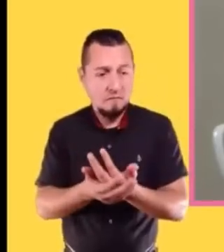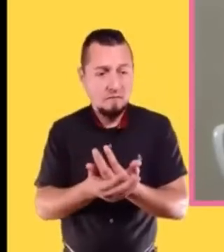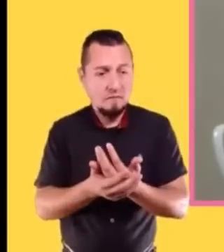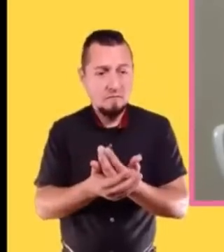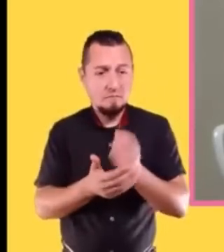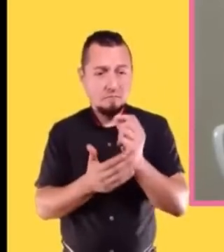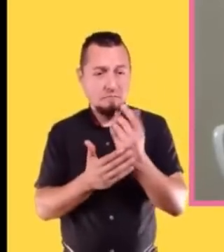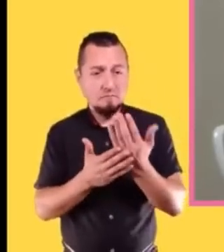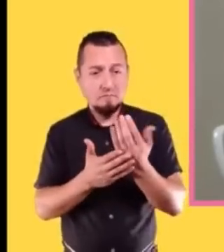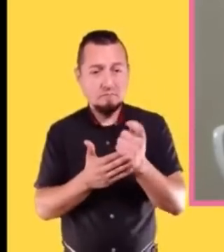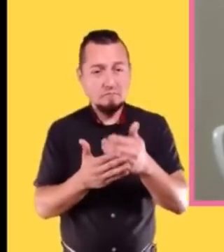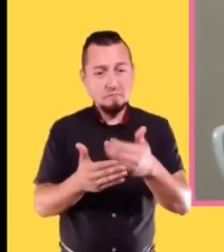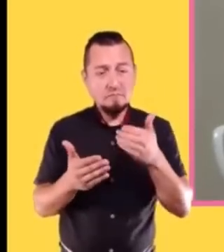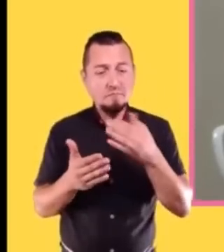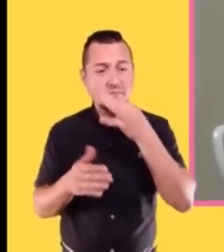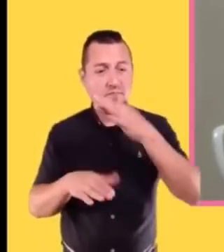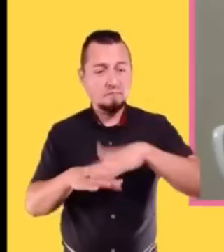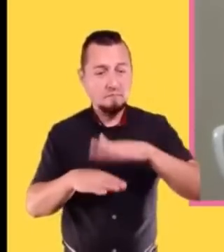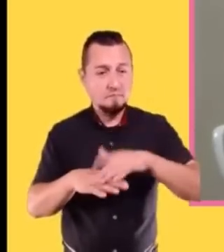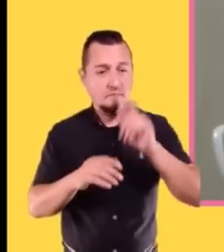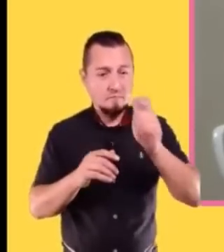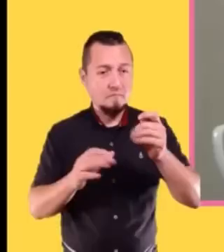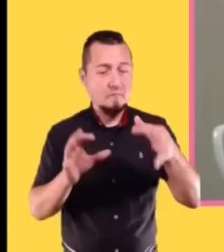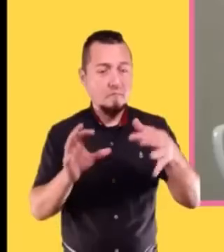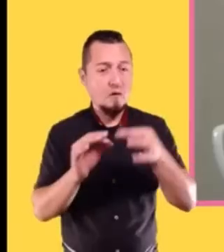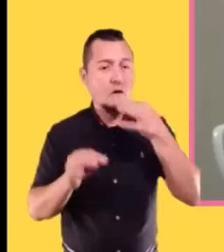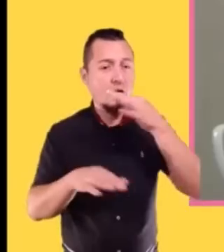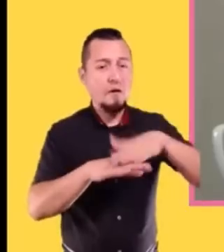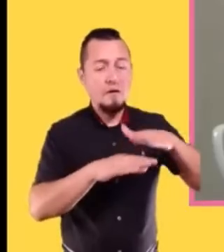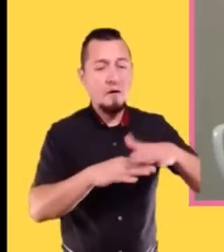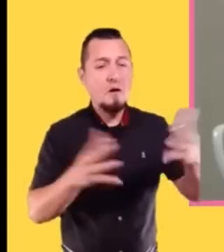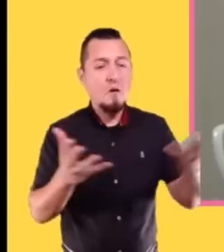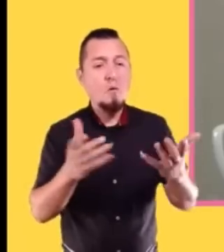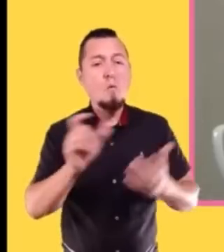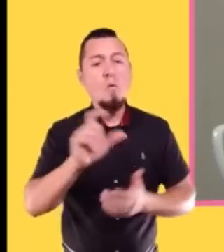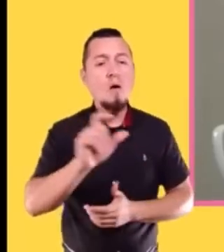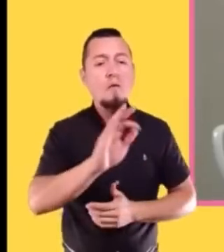de que empiece el ciclo escolar, digamos. Correcto, es correcto. Y sobre todo